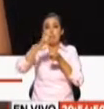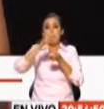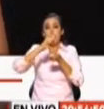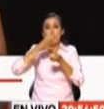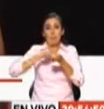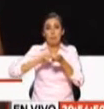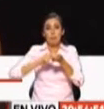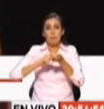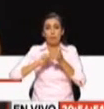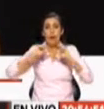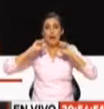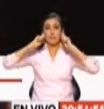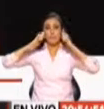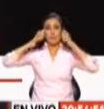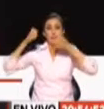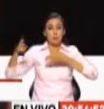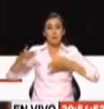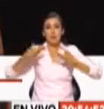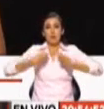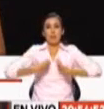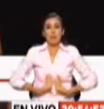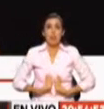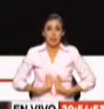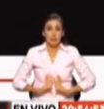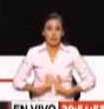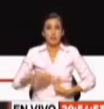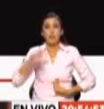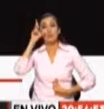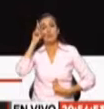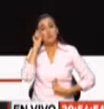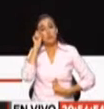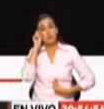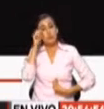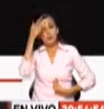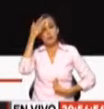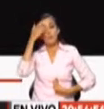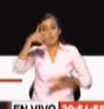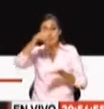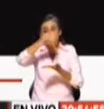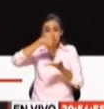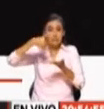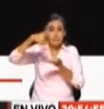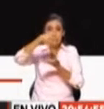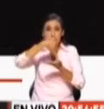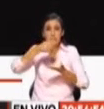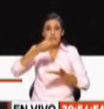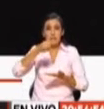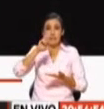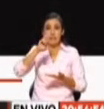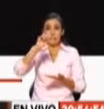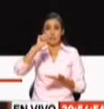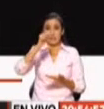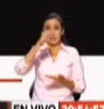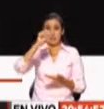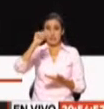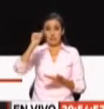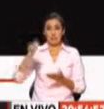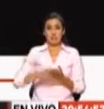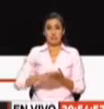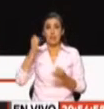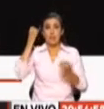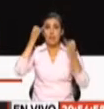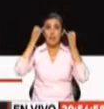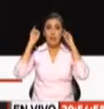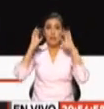de grasas saturadas produce cansancio, obviamente por el efecto de metabolización en nuestro organismo. La idea es